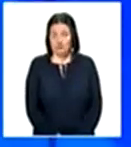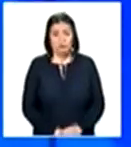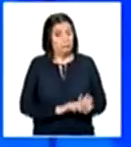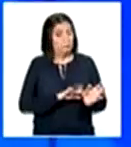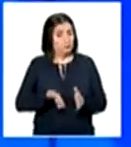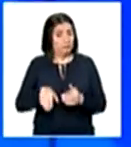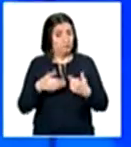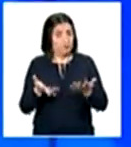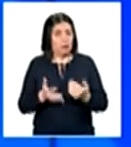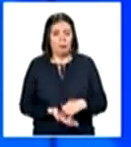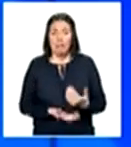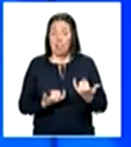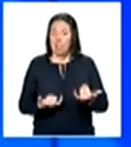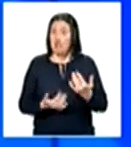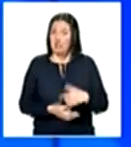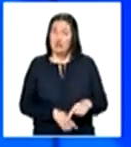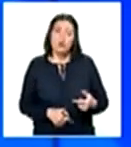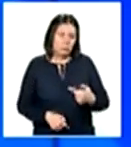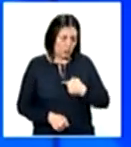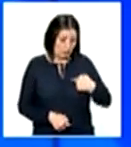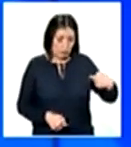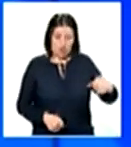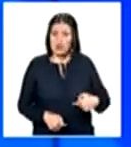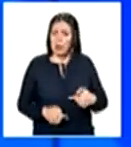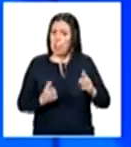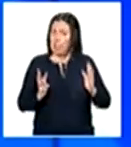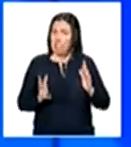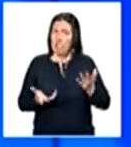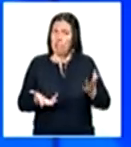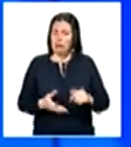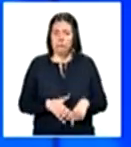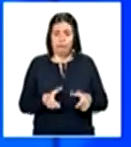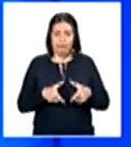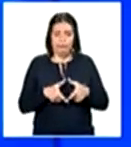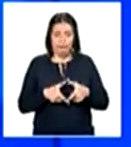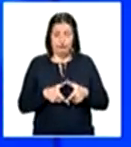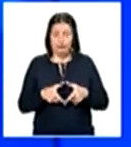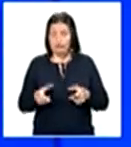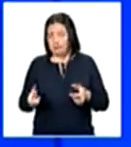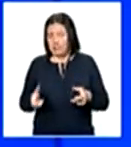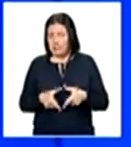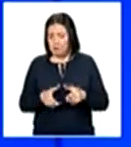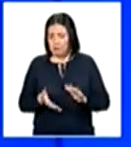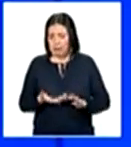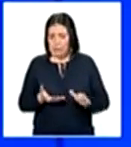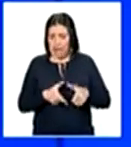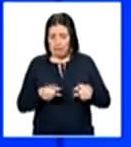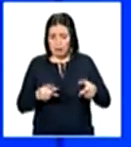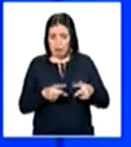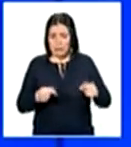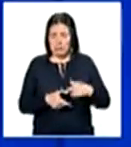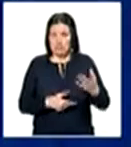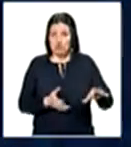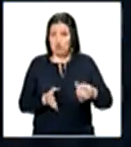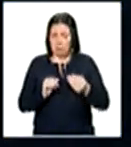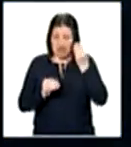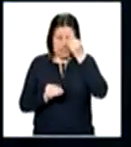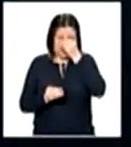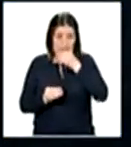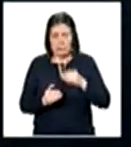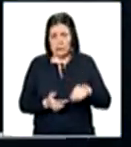Bien, y vamos con más. Esta vez una japonesa no tuvo mejor idea que emplear su comida como maquillaje en la oficina. Vamos a ver lo que resultó.